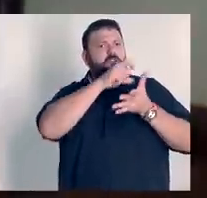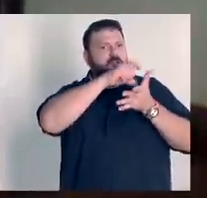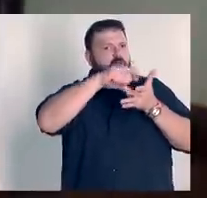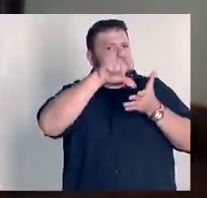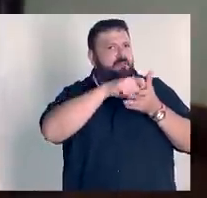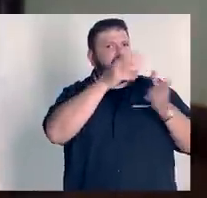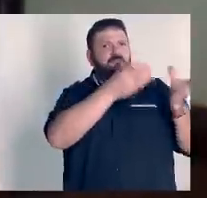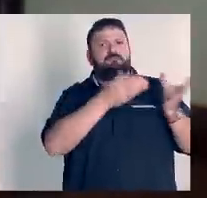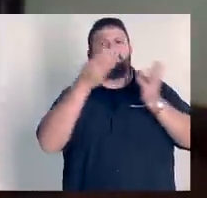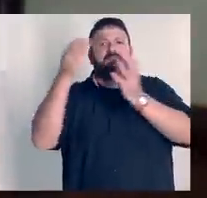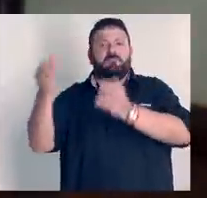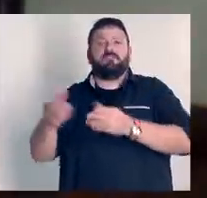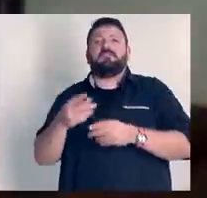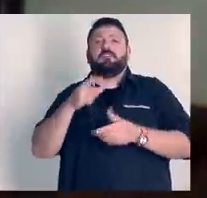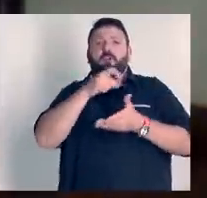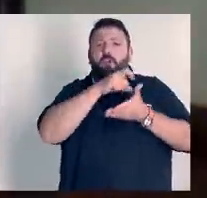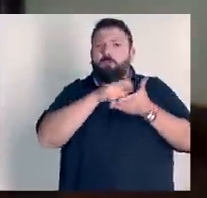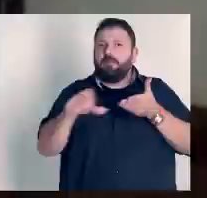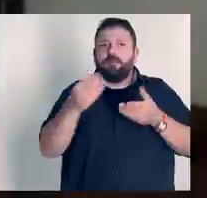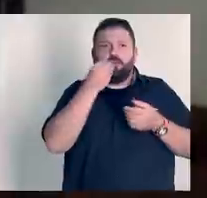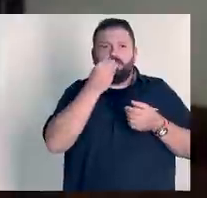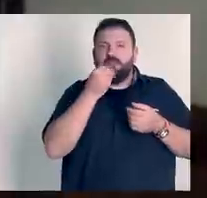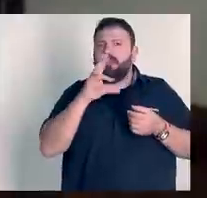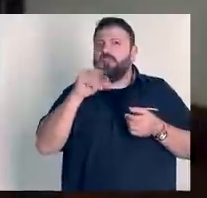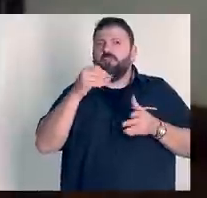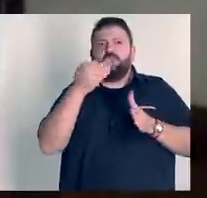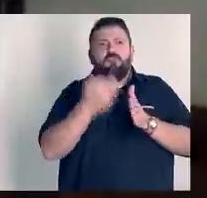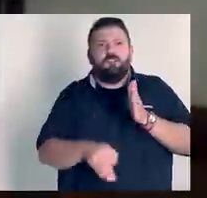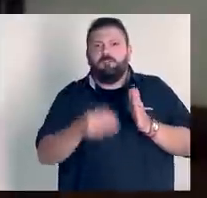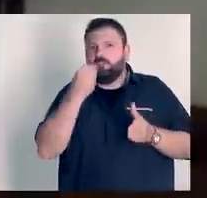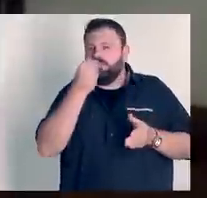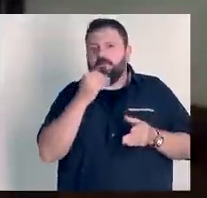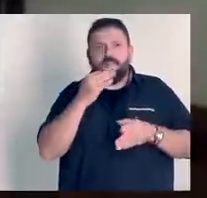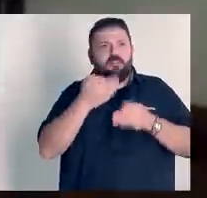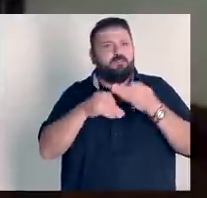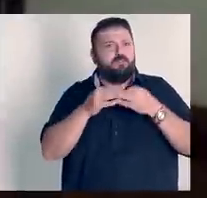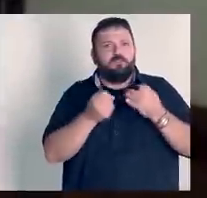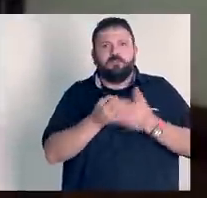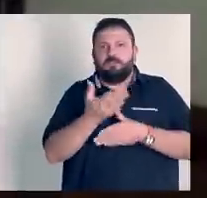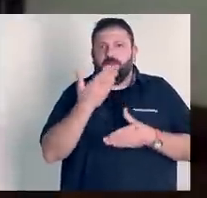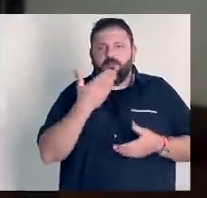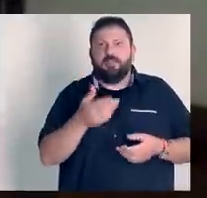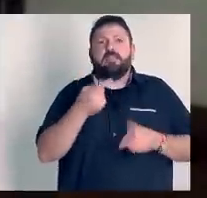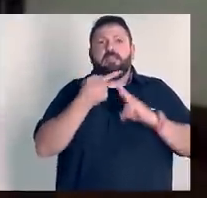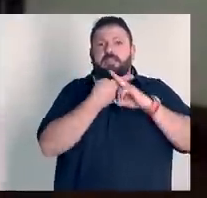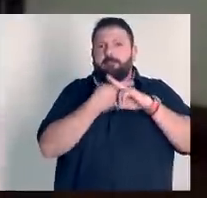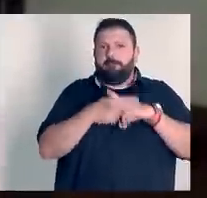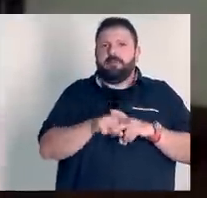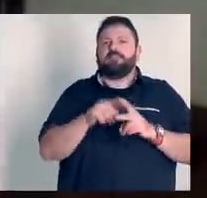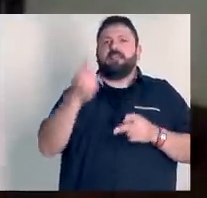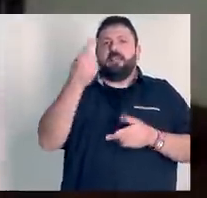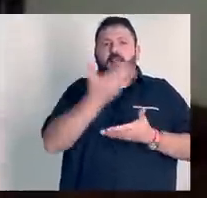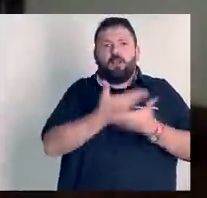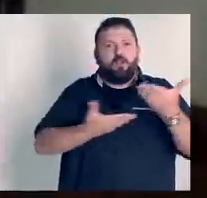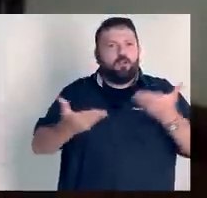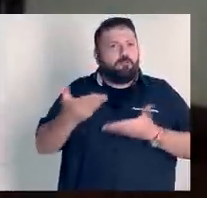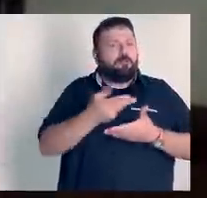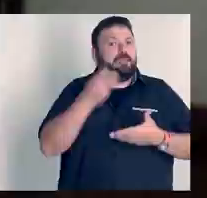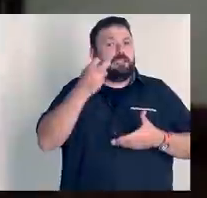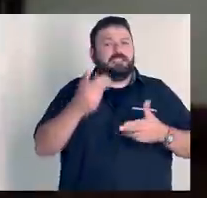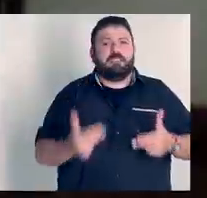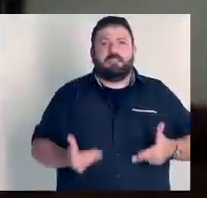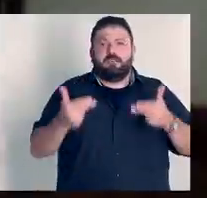menudeo pagaron comida, no les faltó jamás un plato de alimento. Empiezan a compartir el negocio también